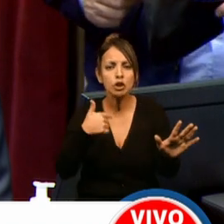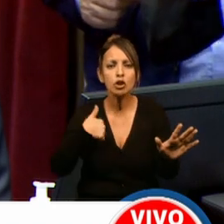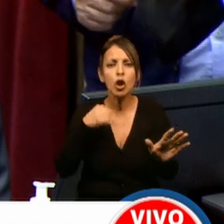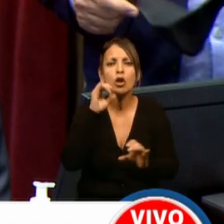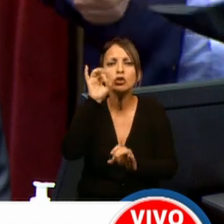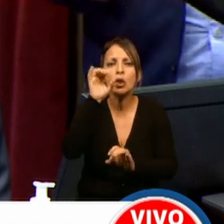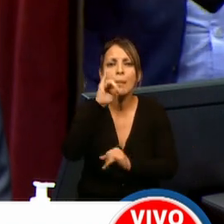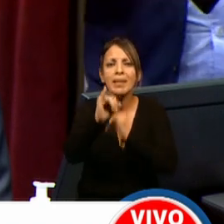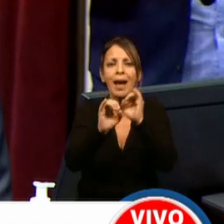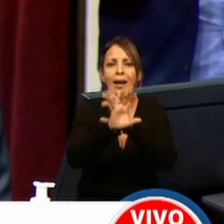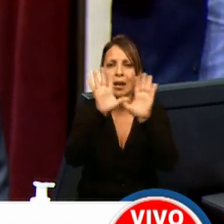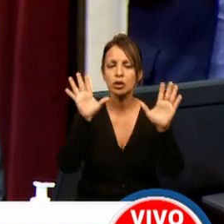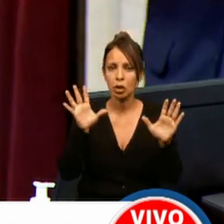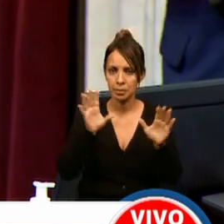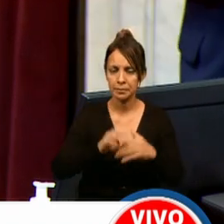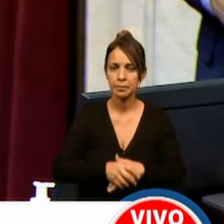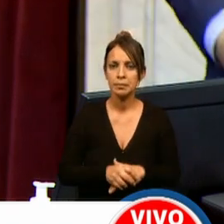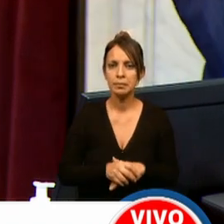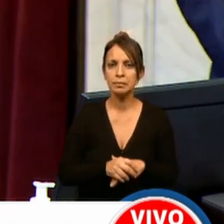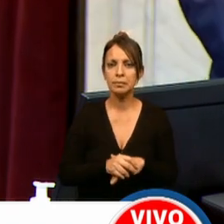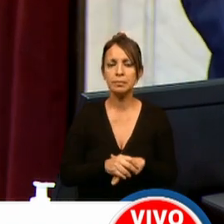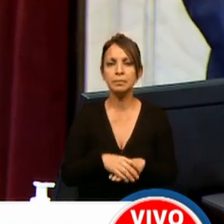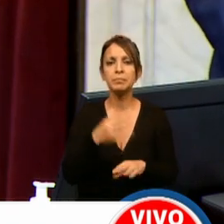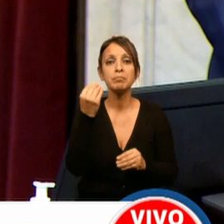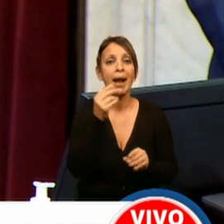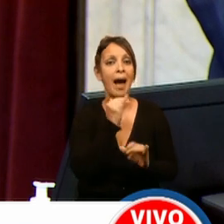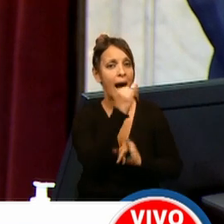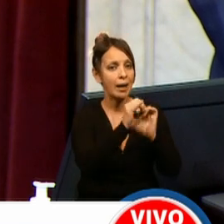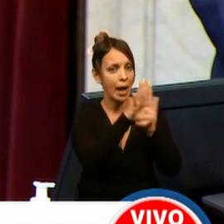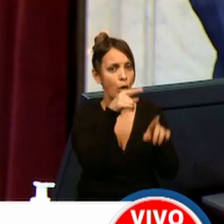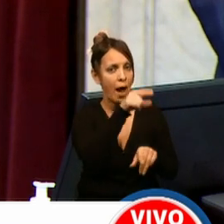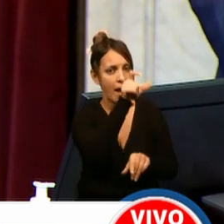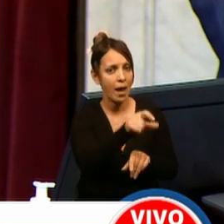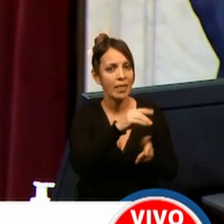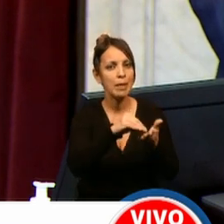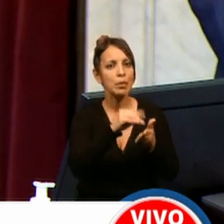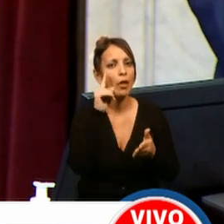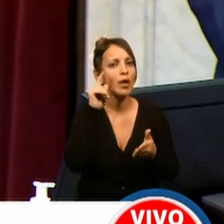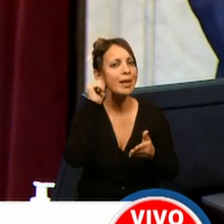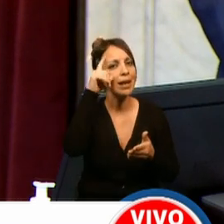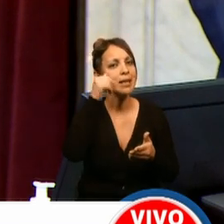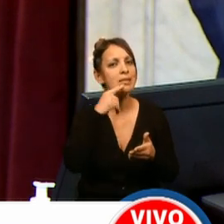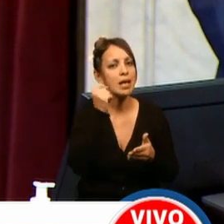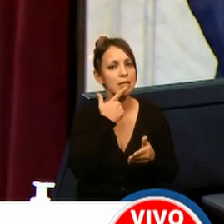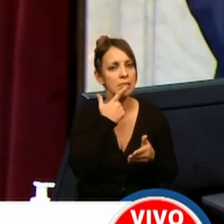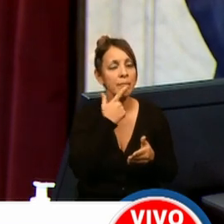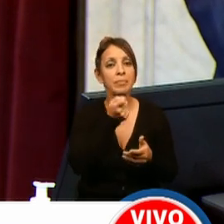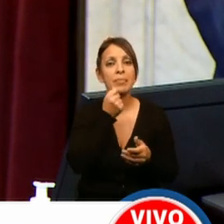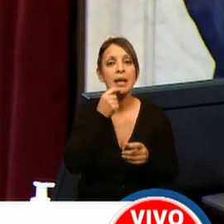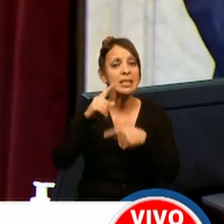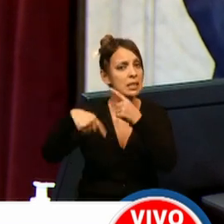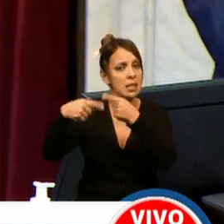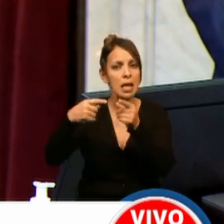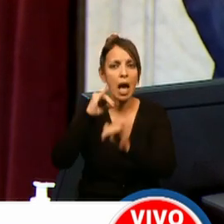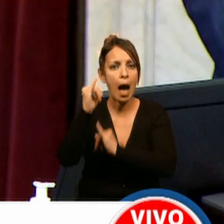una aclaración para que te quede claro al diputado iglesias sigue el diputado héctor fernández